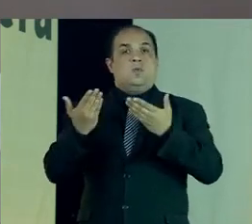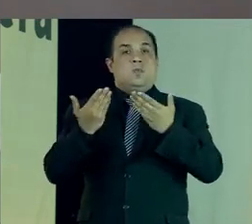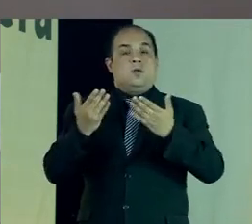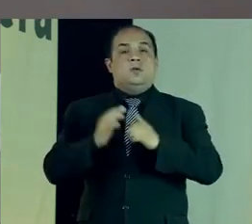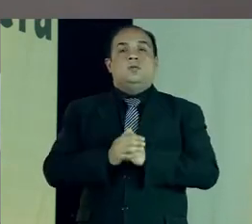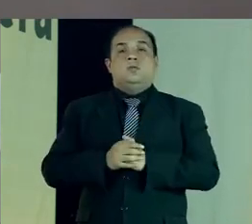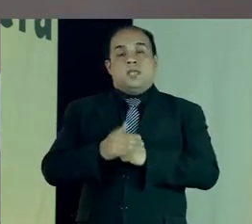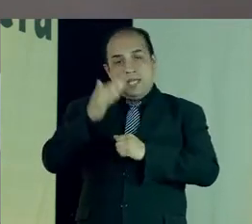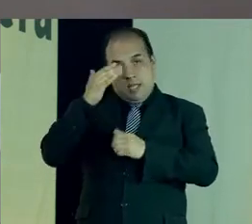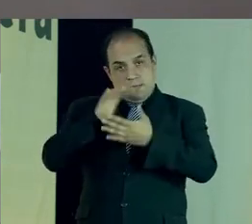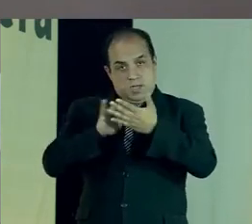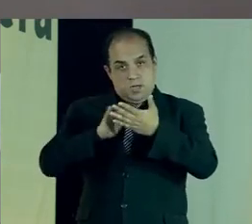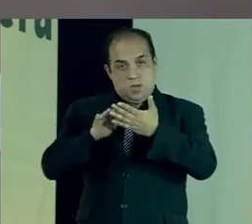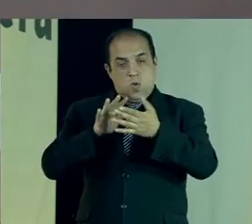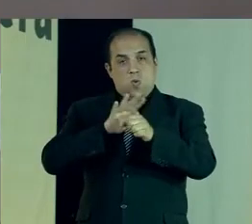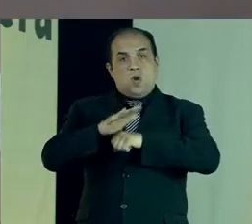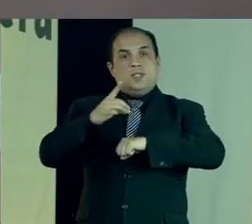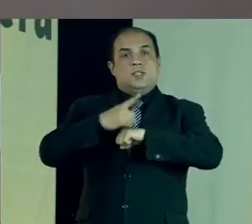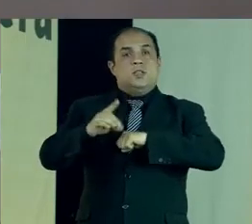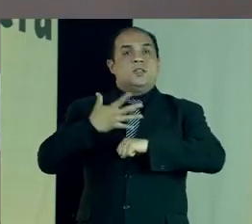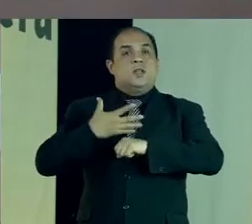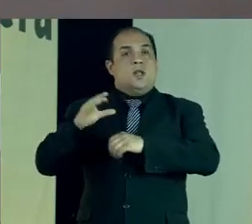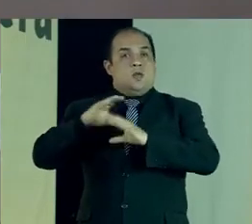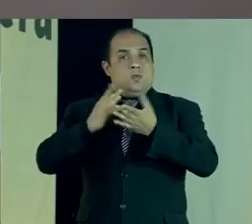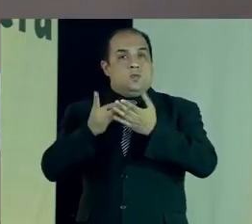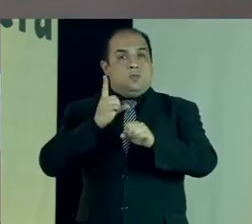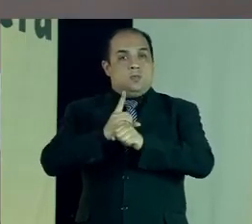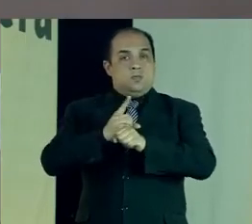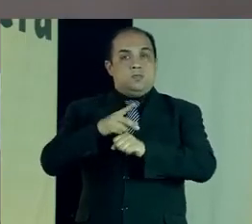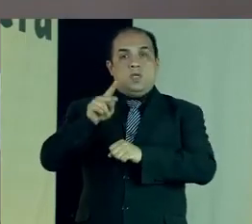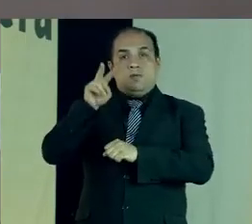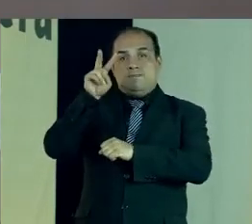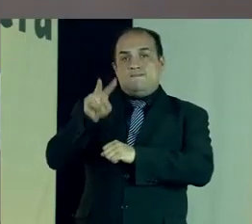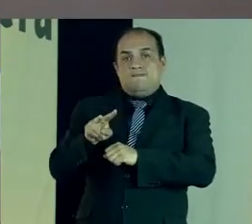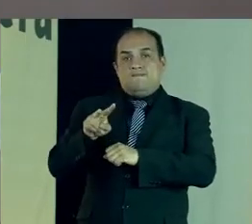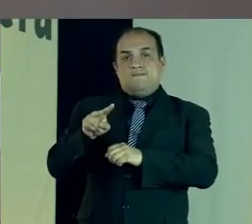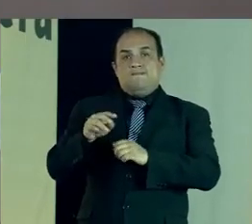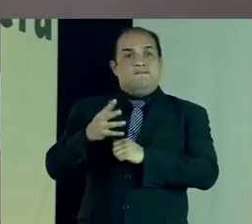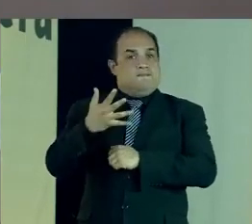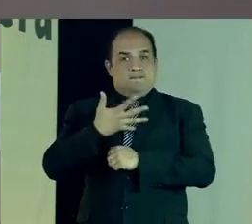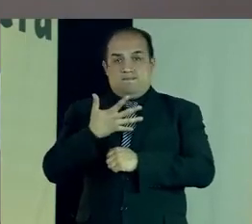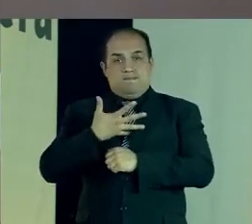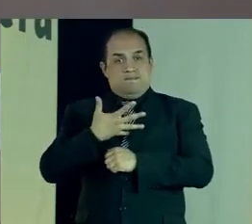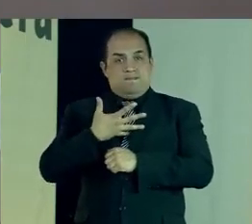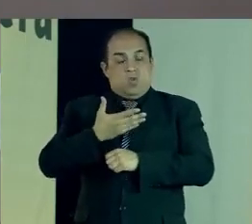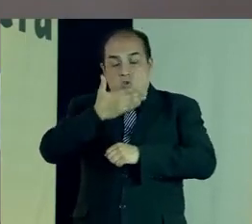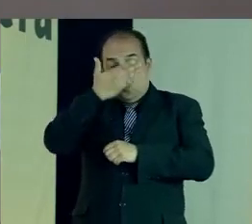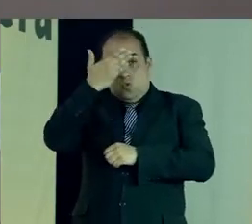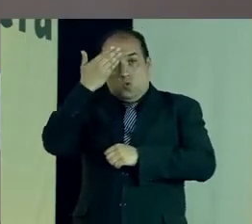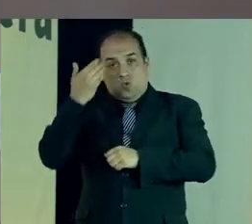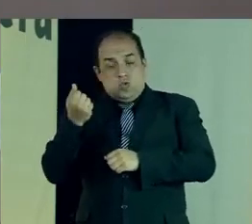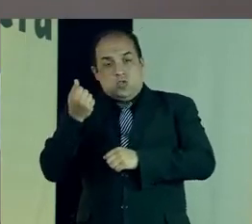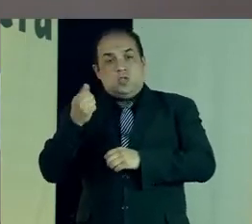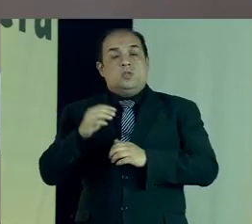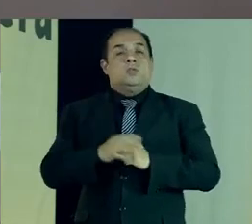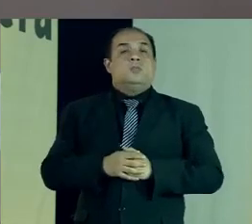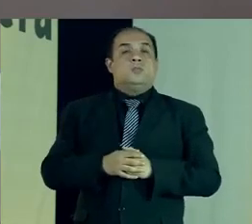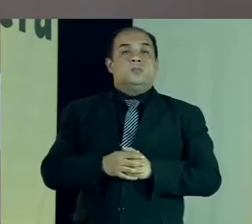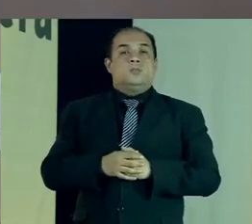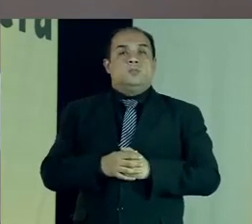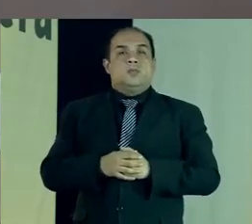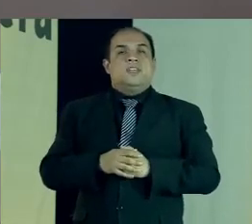que tiene en las comunidades pero realmente no tenía ni idea de lo que